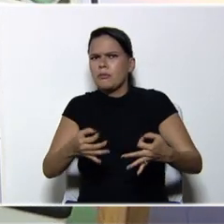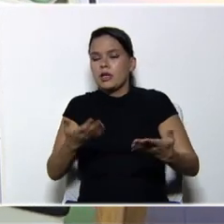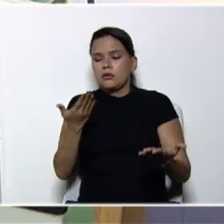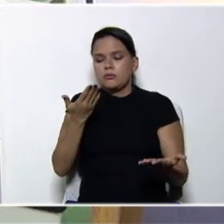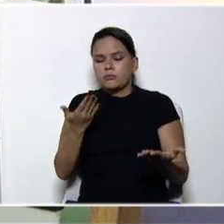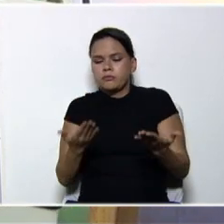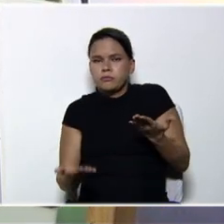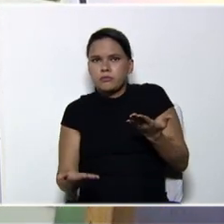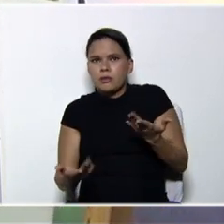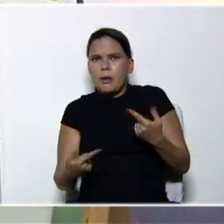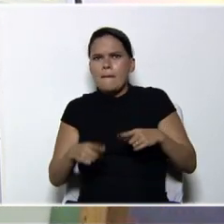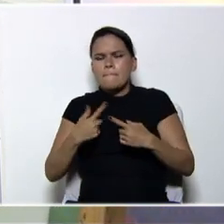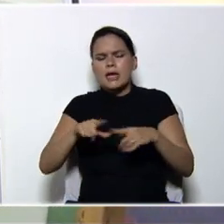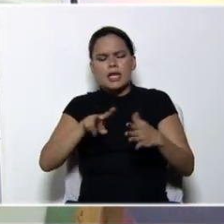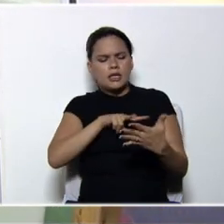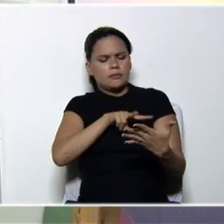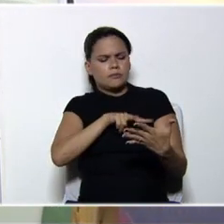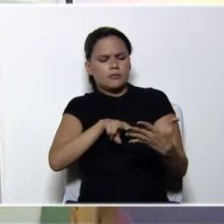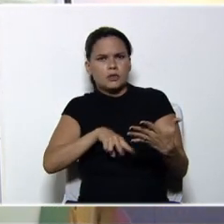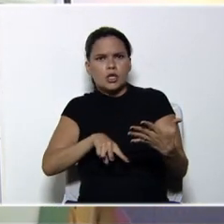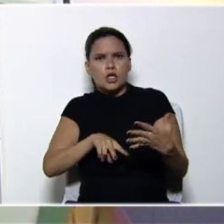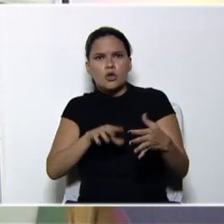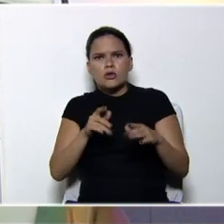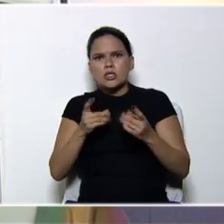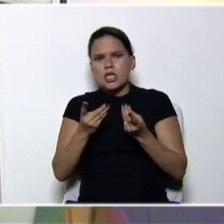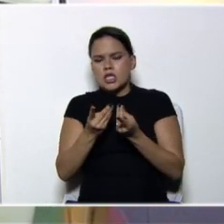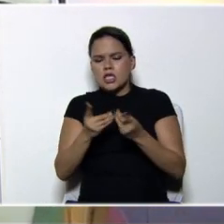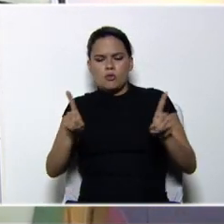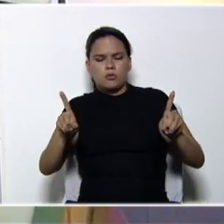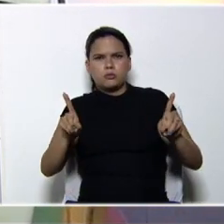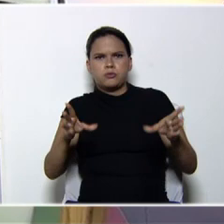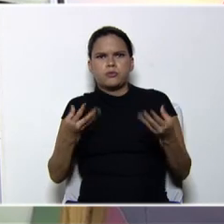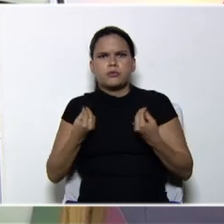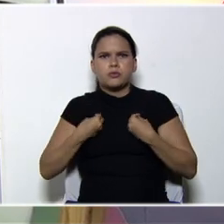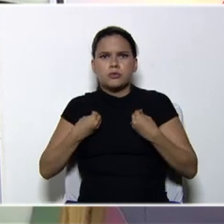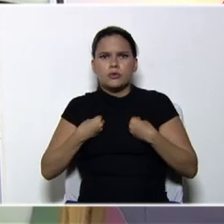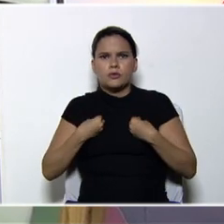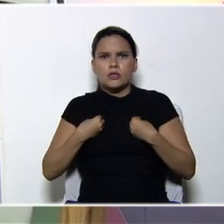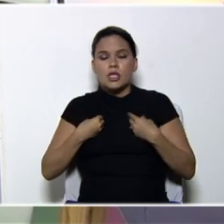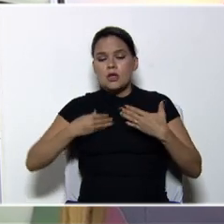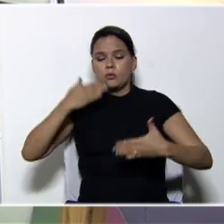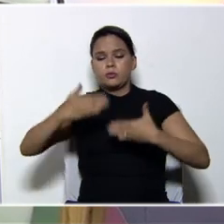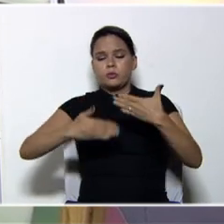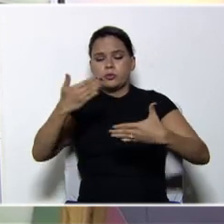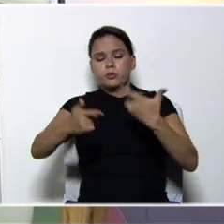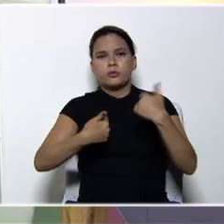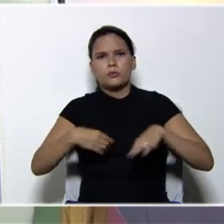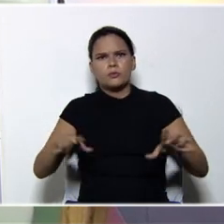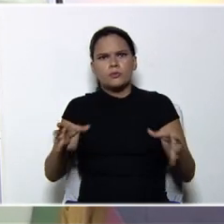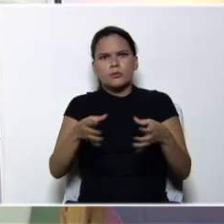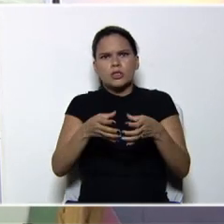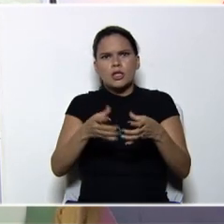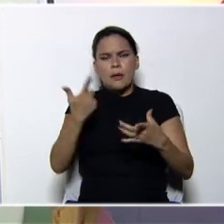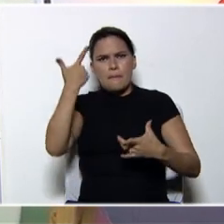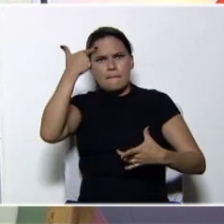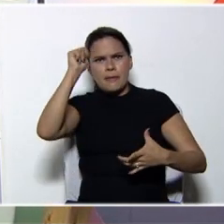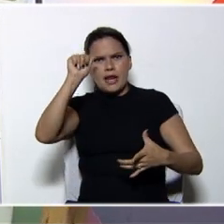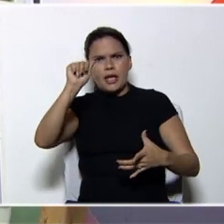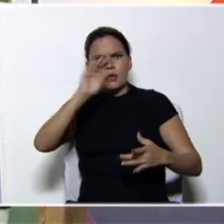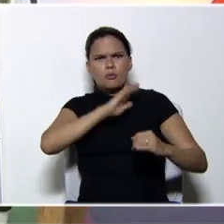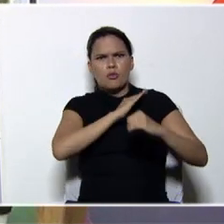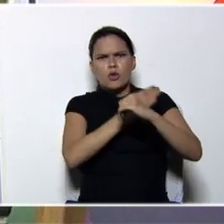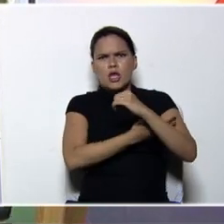espesen, para que la lectura no se divorcie de la vida. Y en los procesos colectivos para que el poder no